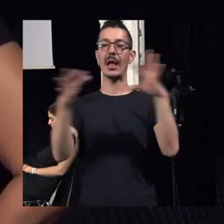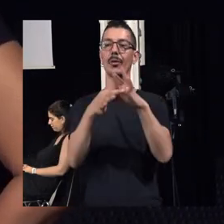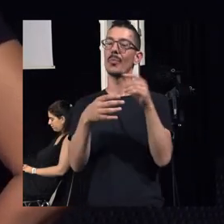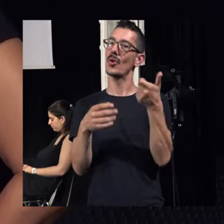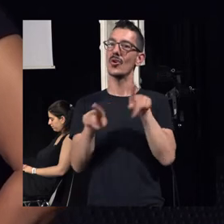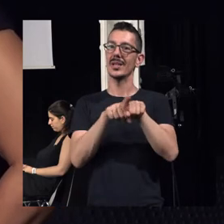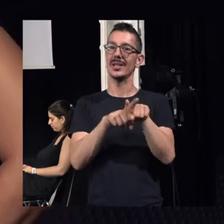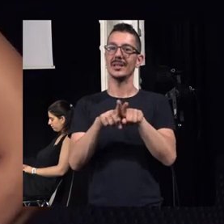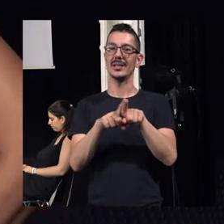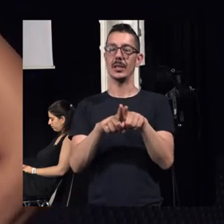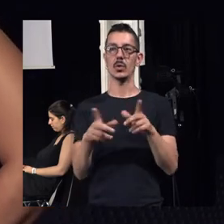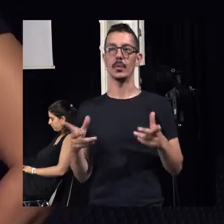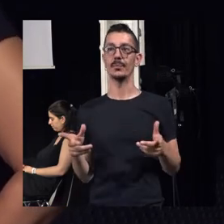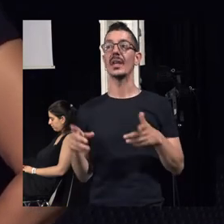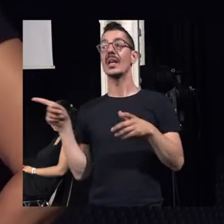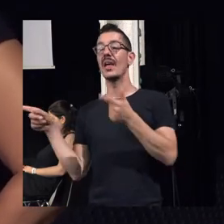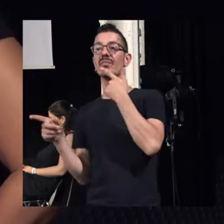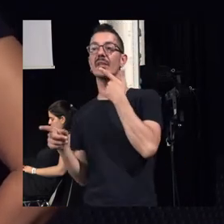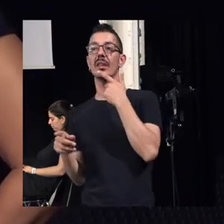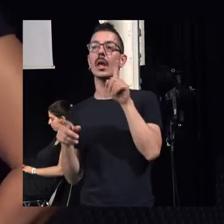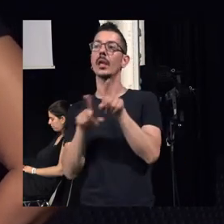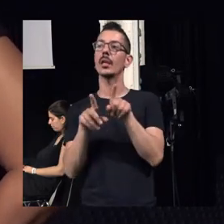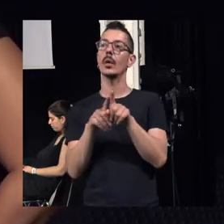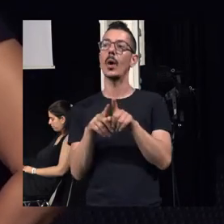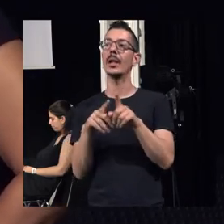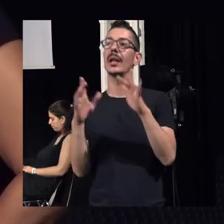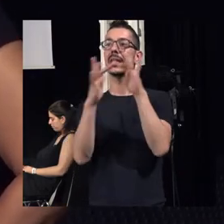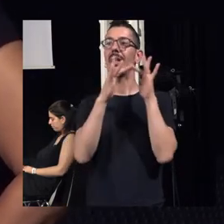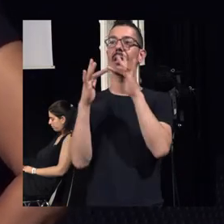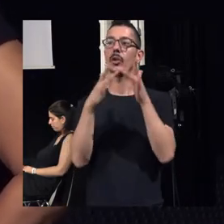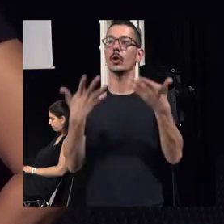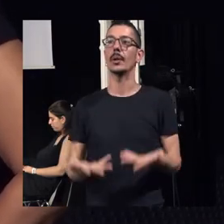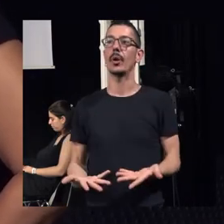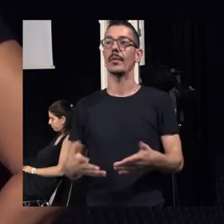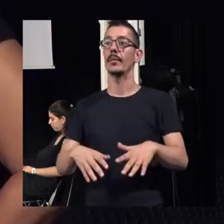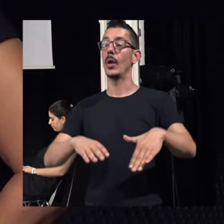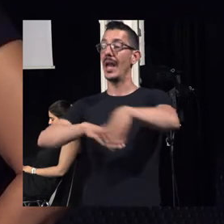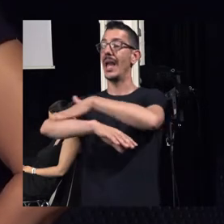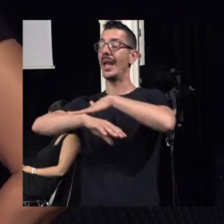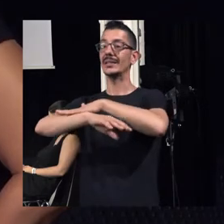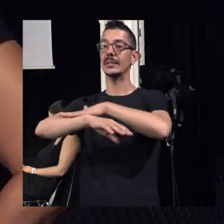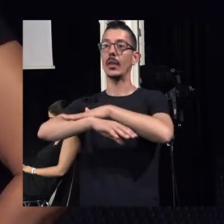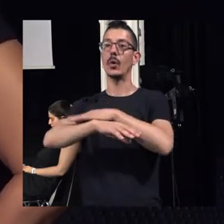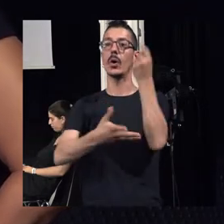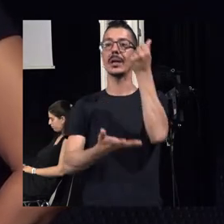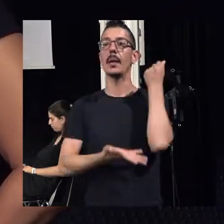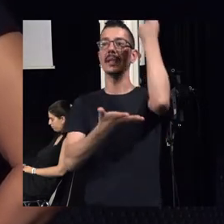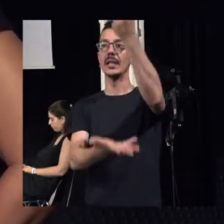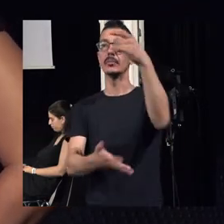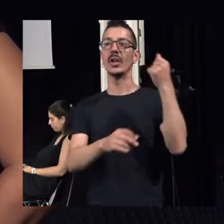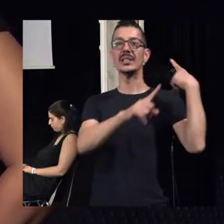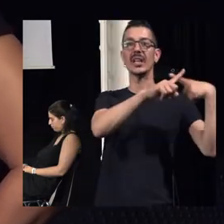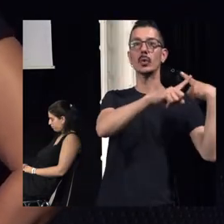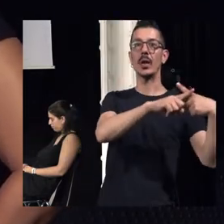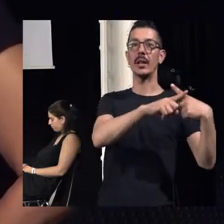ella, la reorientación contemporánea de la relación entre el Estado, el capitalismo y sexualidad, en la que se